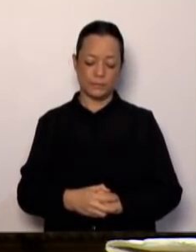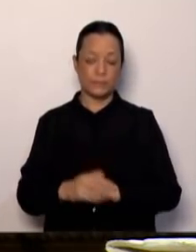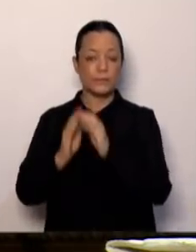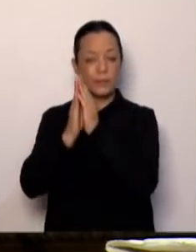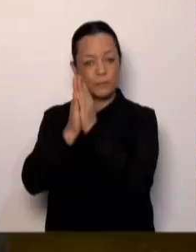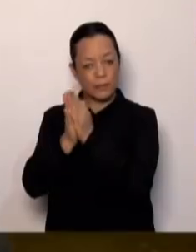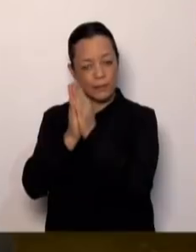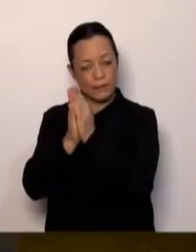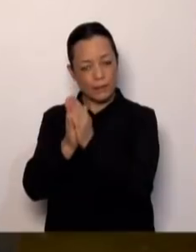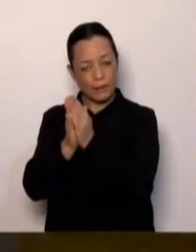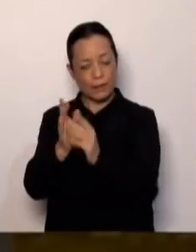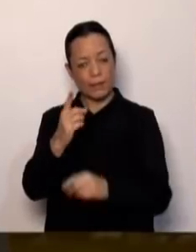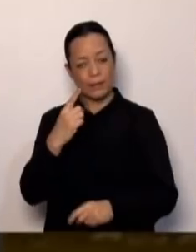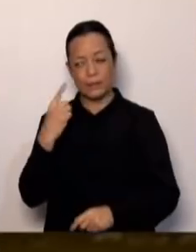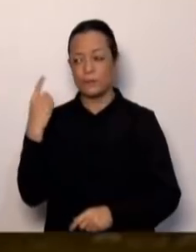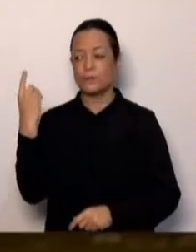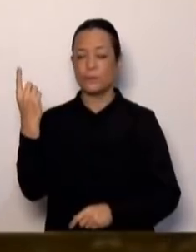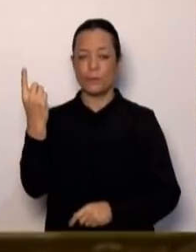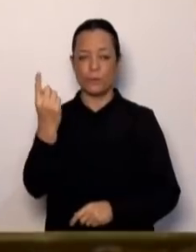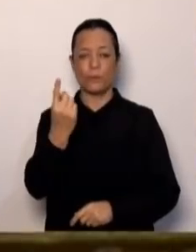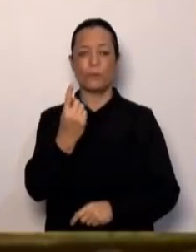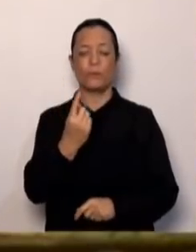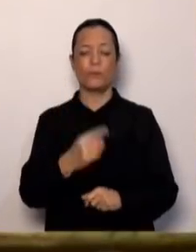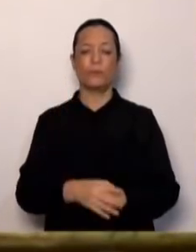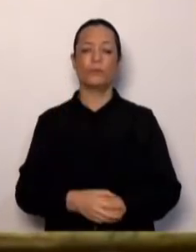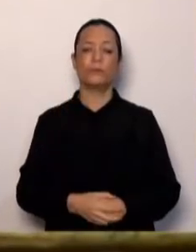ten piedad de